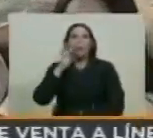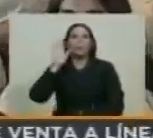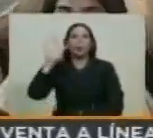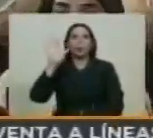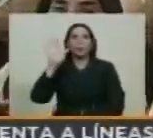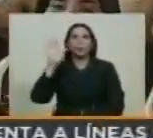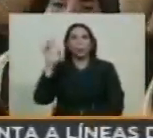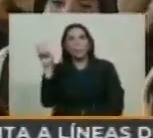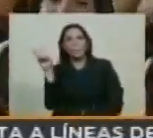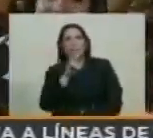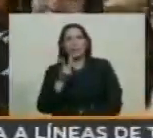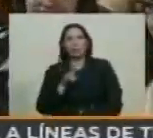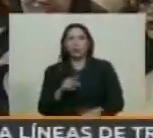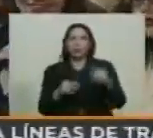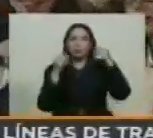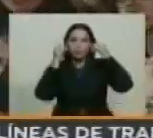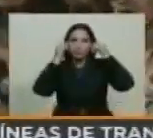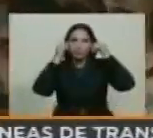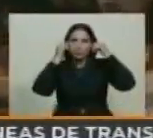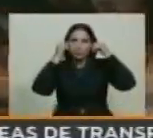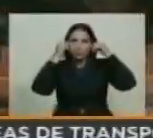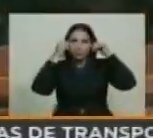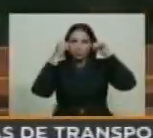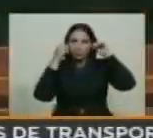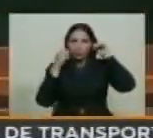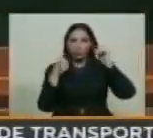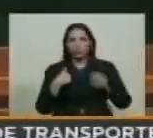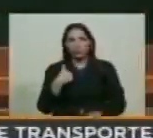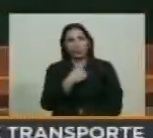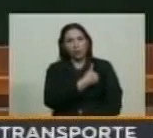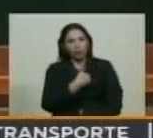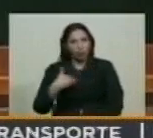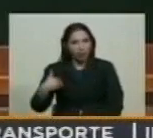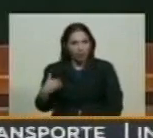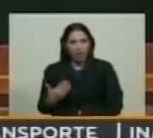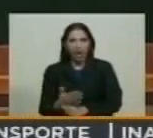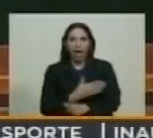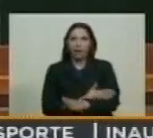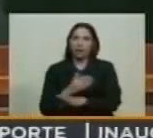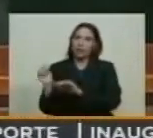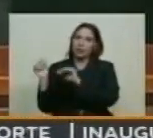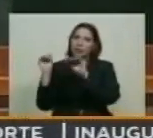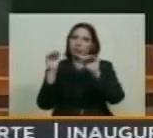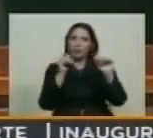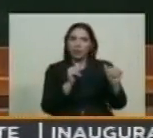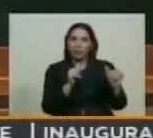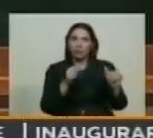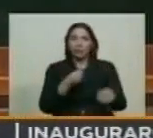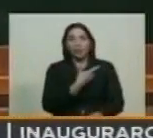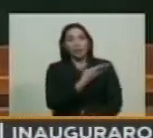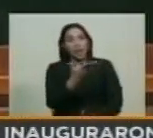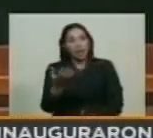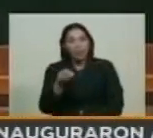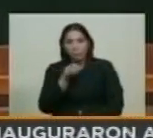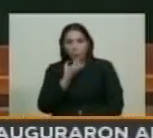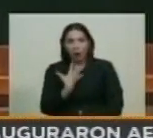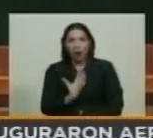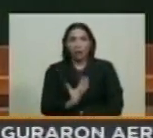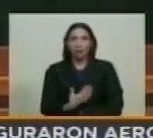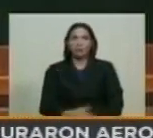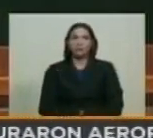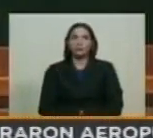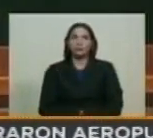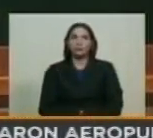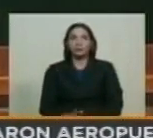con Venezuela. Bueno, yo quería, antes de despedirme, darles la buena noticia a los presentes, que el